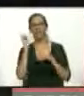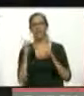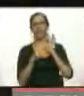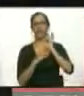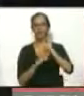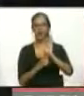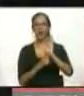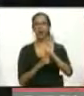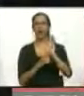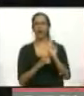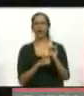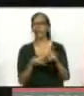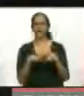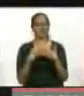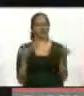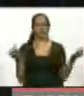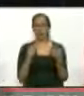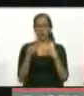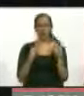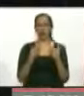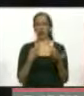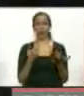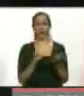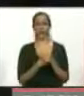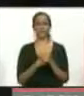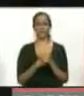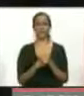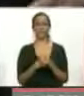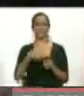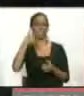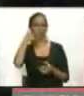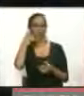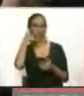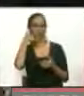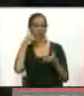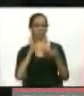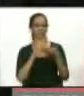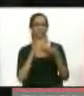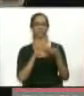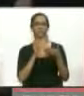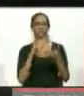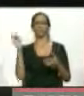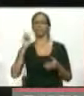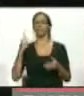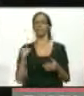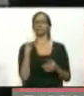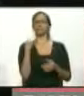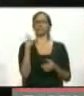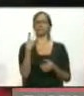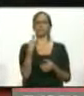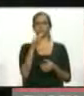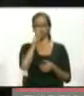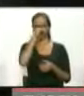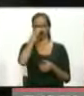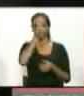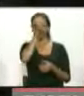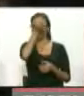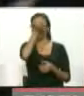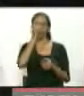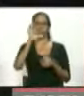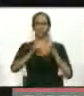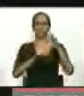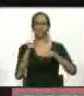con bayas tan absurdas como el blackberry que fue como que la venezuela era el primer capital que